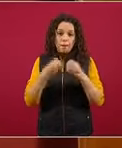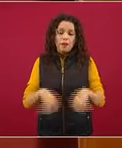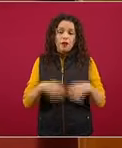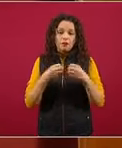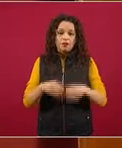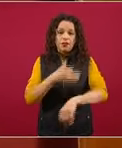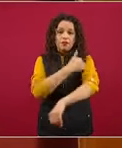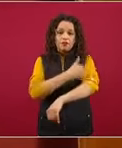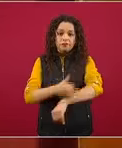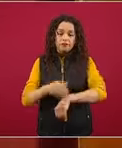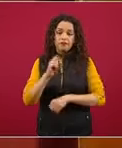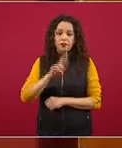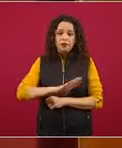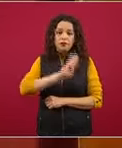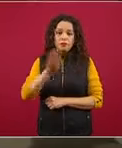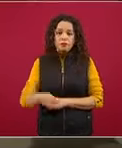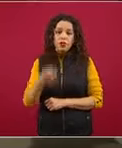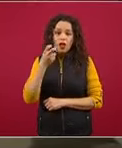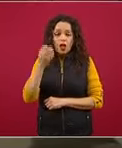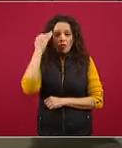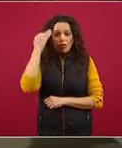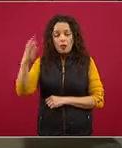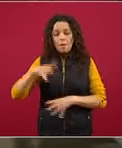de alguno de sus seres queridos.